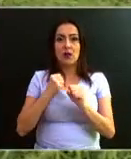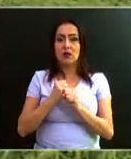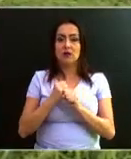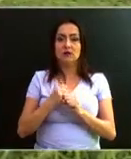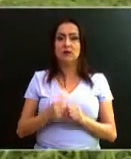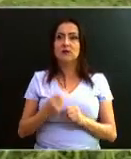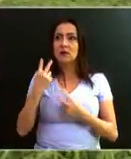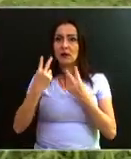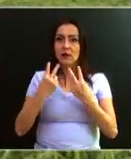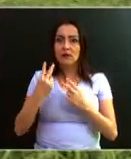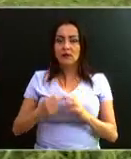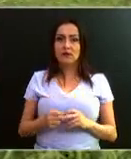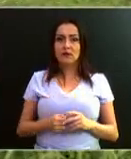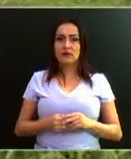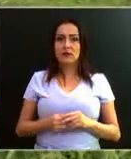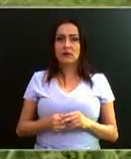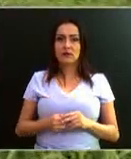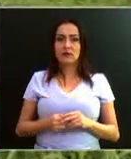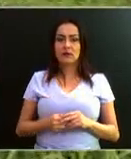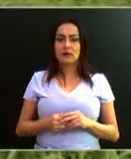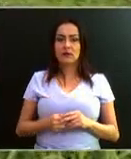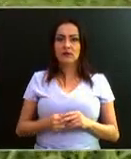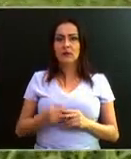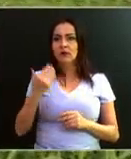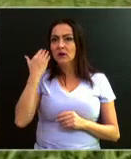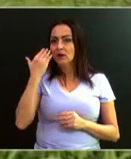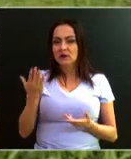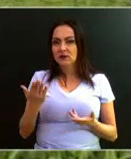muchos años de ser vecinos. No sé